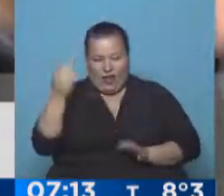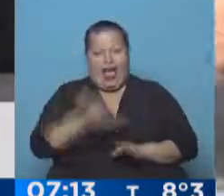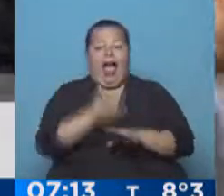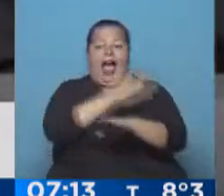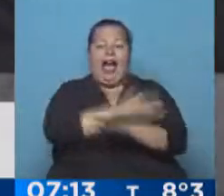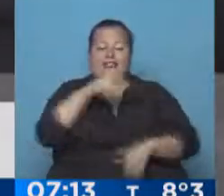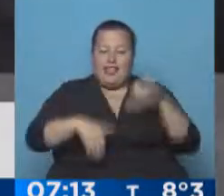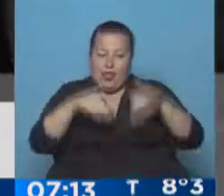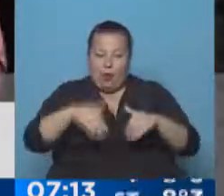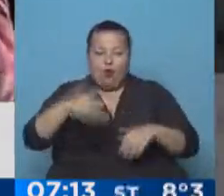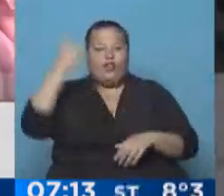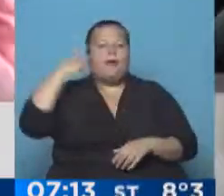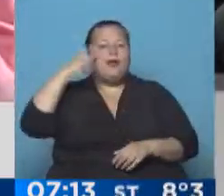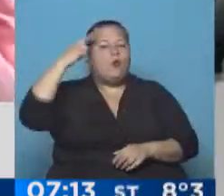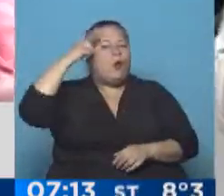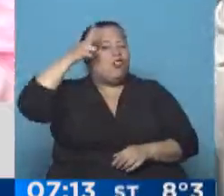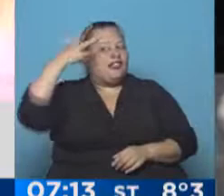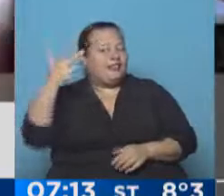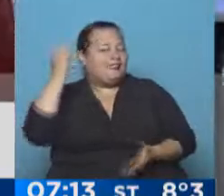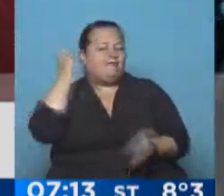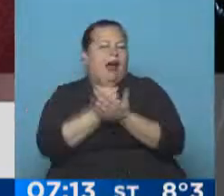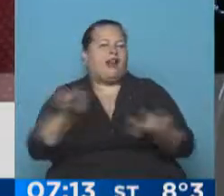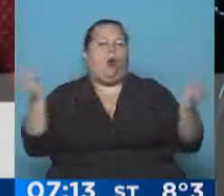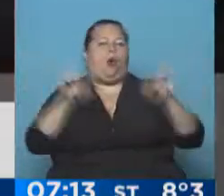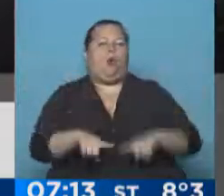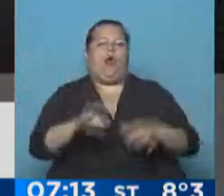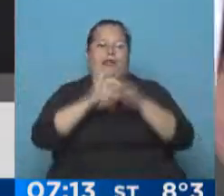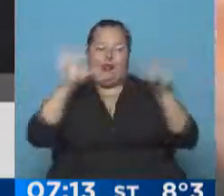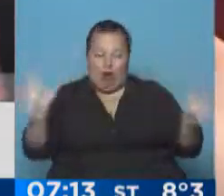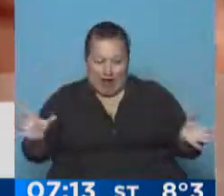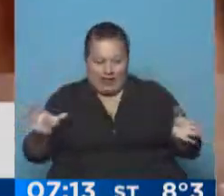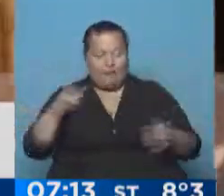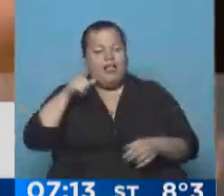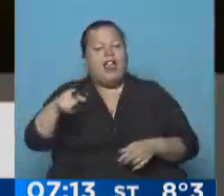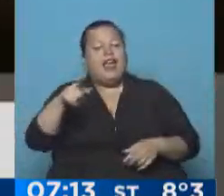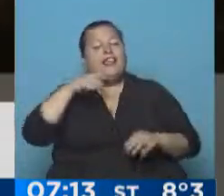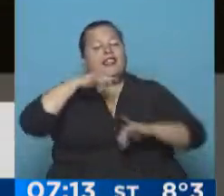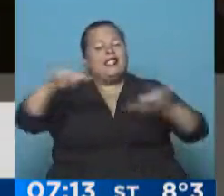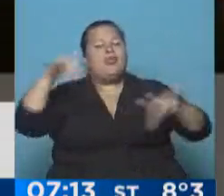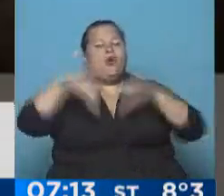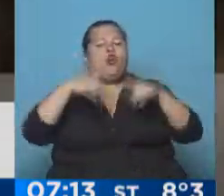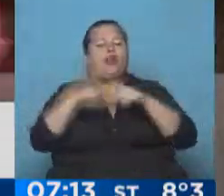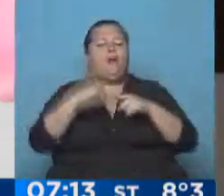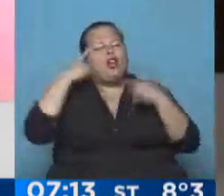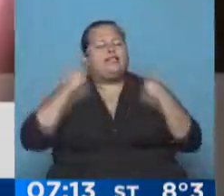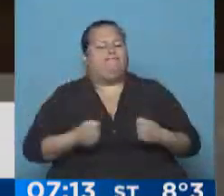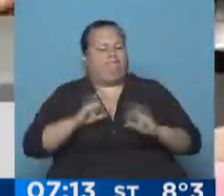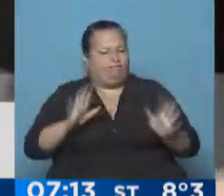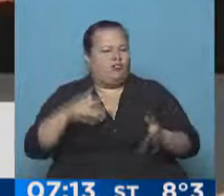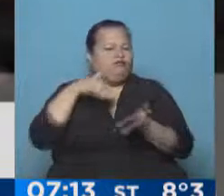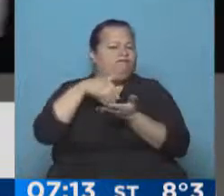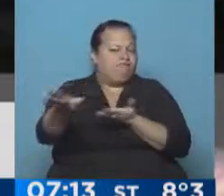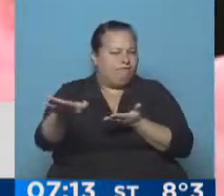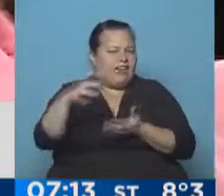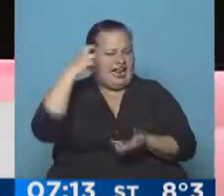de las elecciones de aquel 83 que marcaba el regreso de nuestra democracia. Ella llamó a votar por las convicciones. Repudió